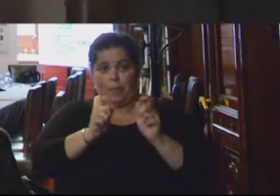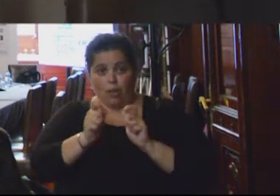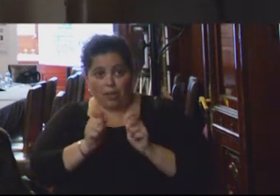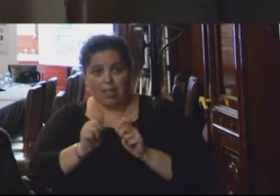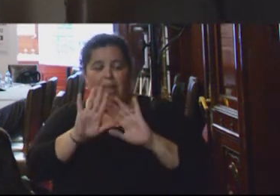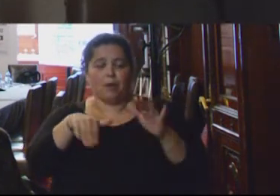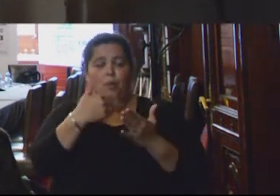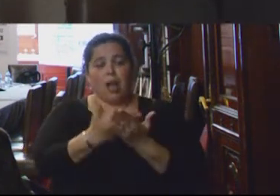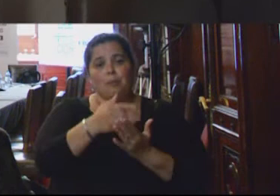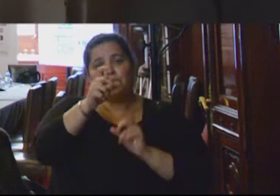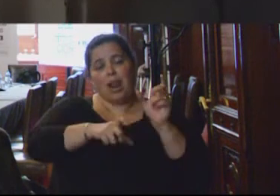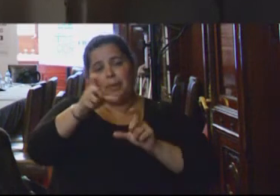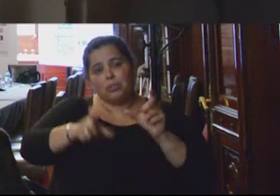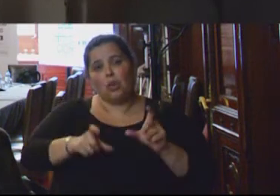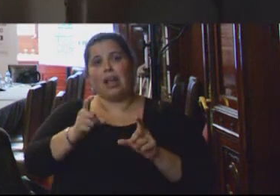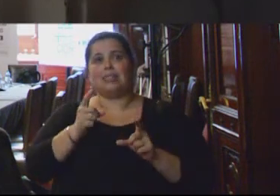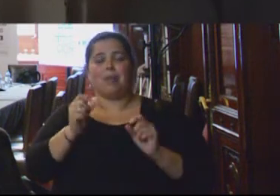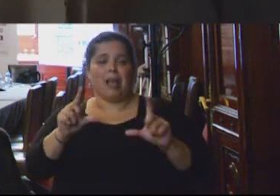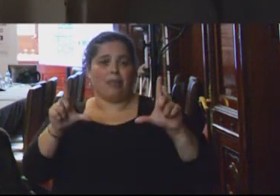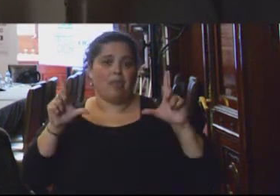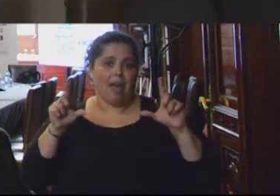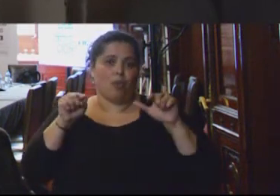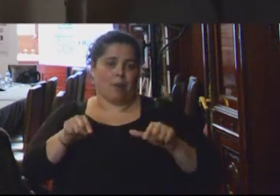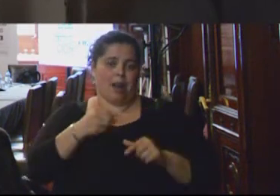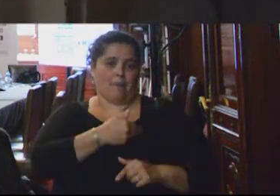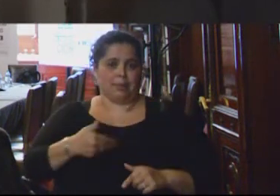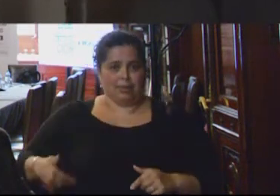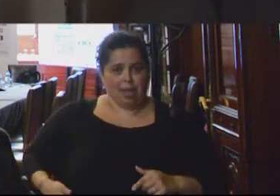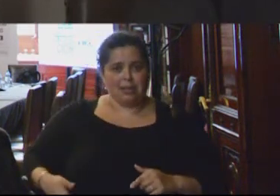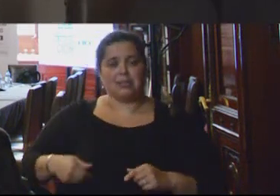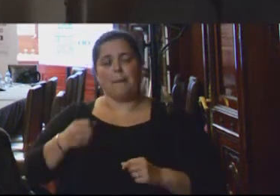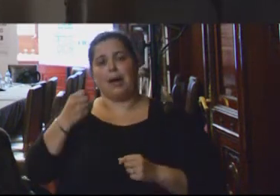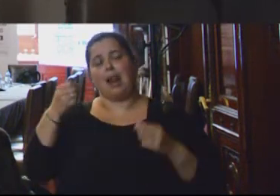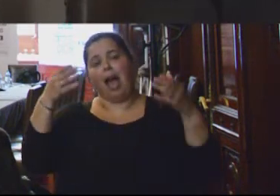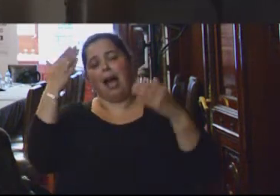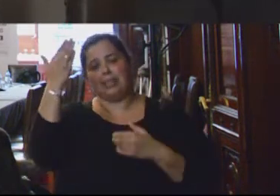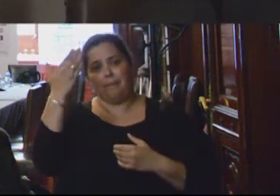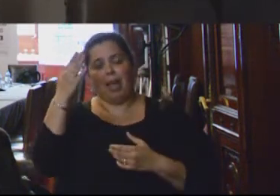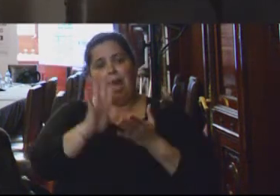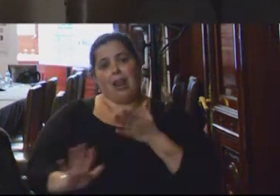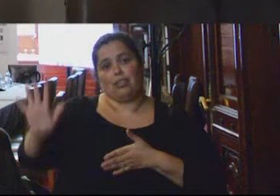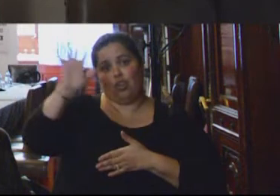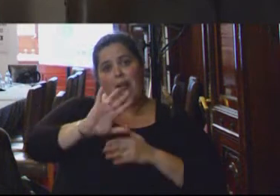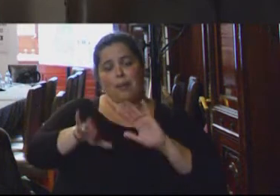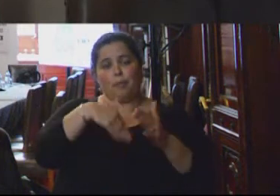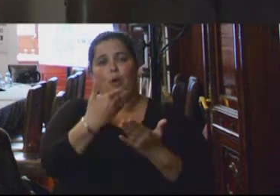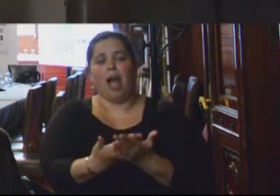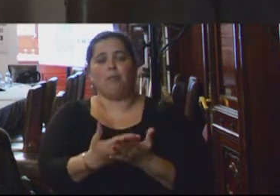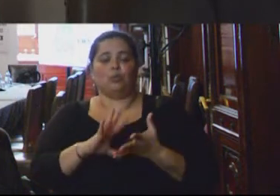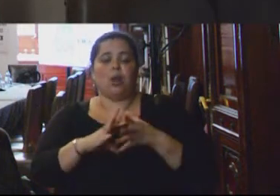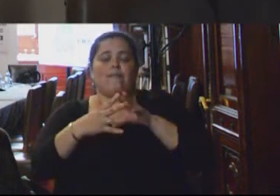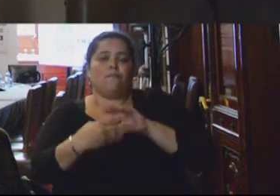los candidatos a la Asamblea Nacional, para el periodo 2017-2021, una hoja de ruta con